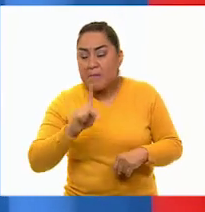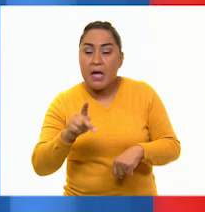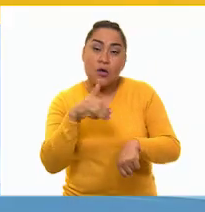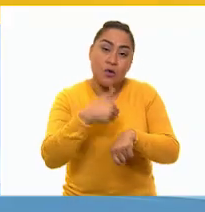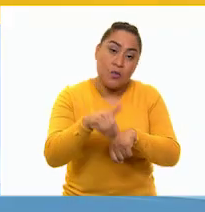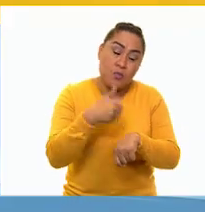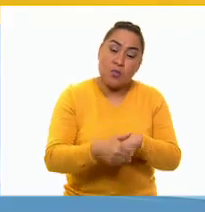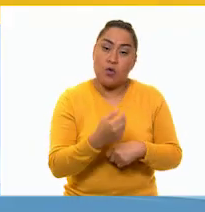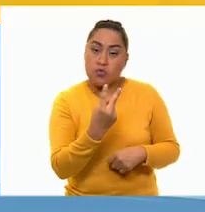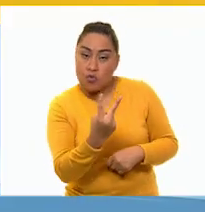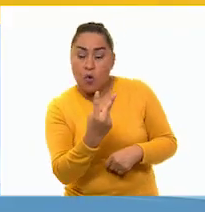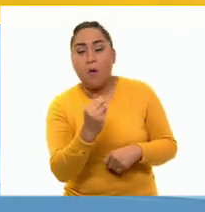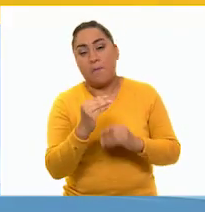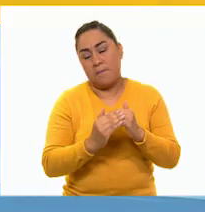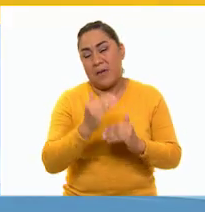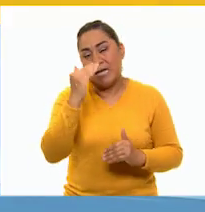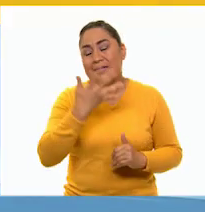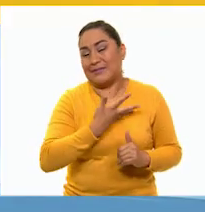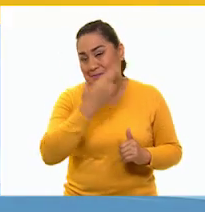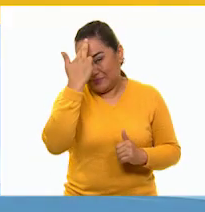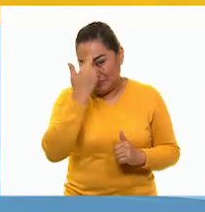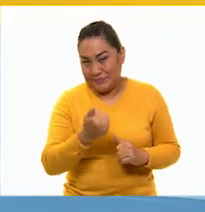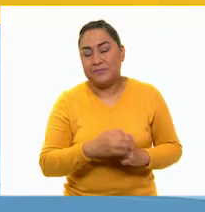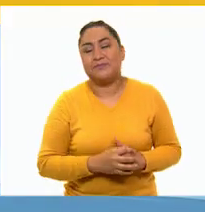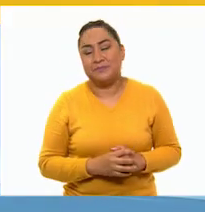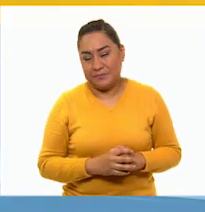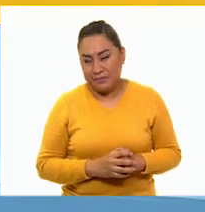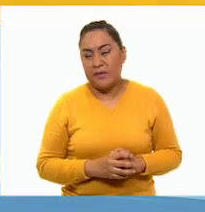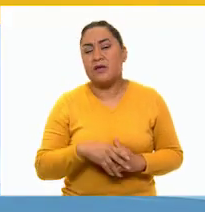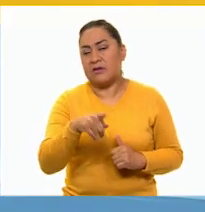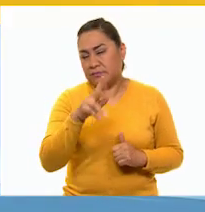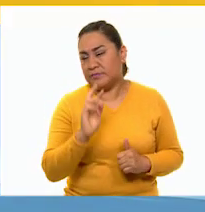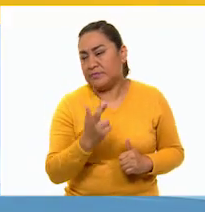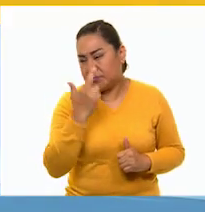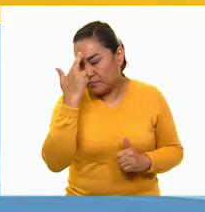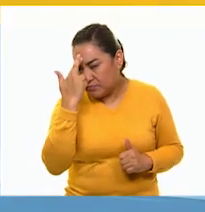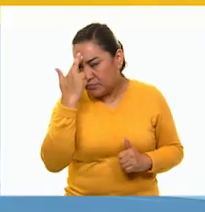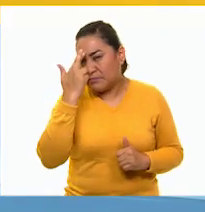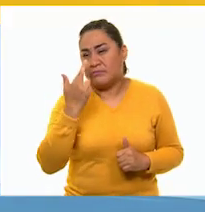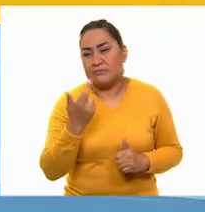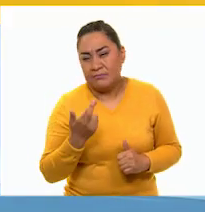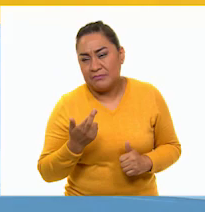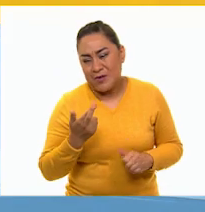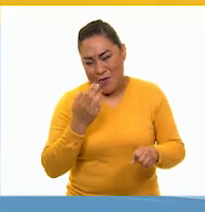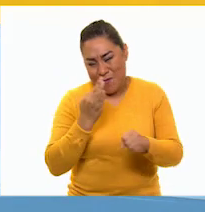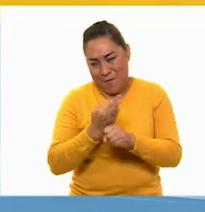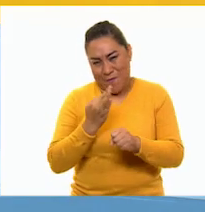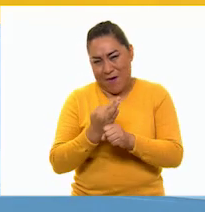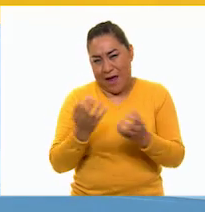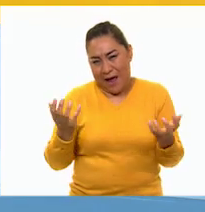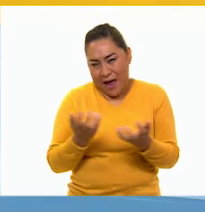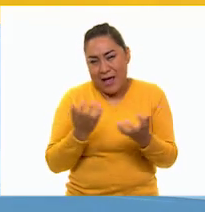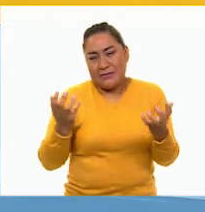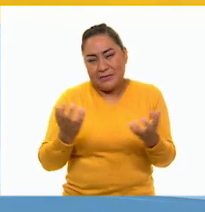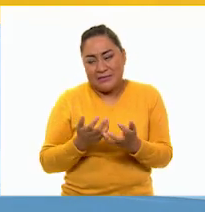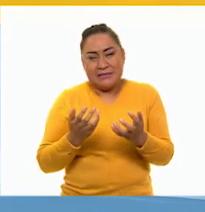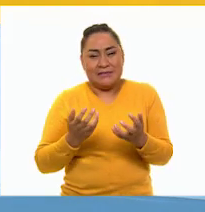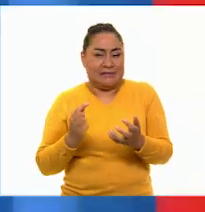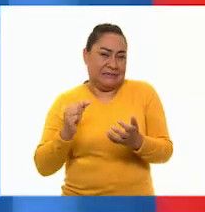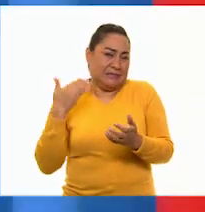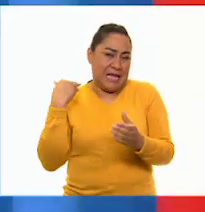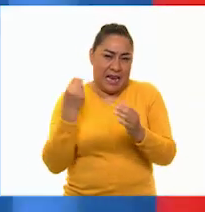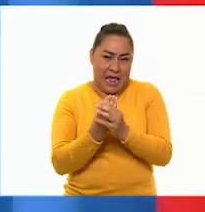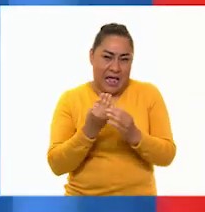2 o más números. Exactamente, María. ¿Recuerdas algo sobre esto que hemos estado trabajando en las últimas